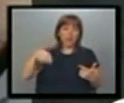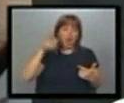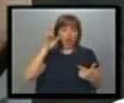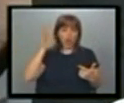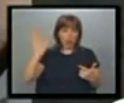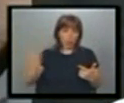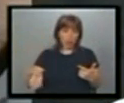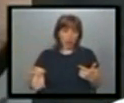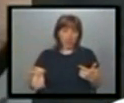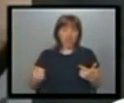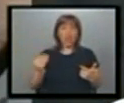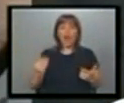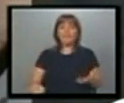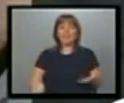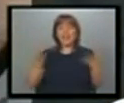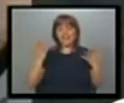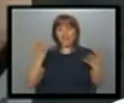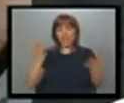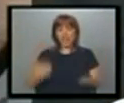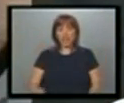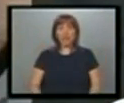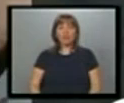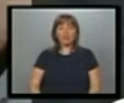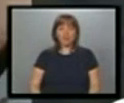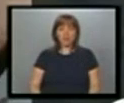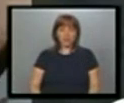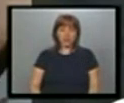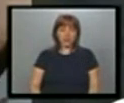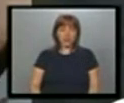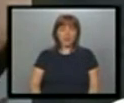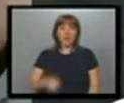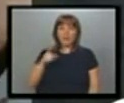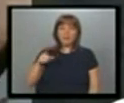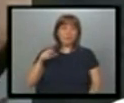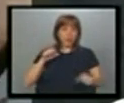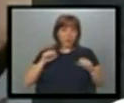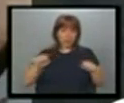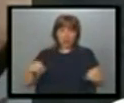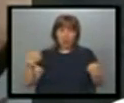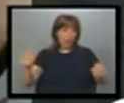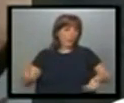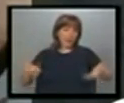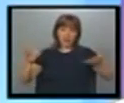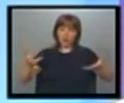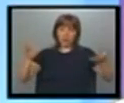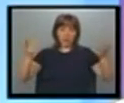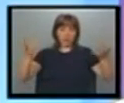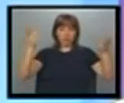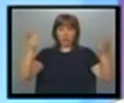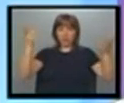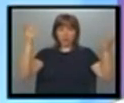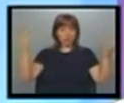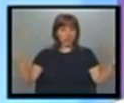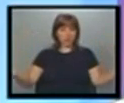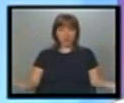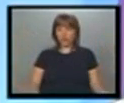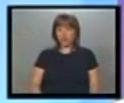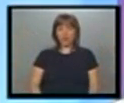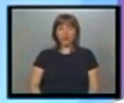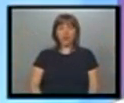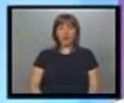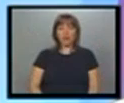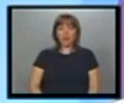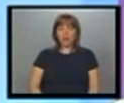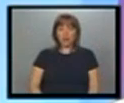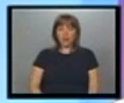4,8% de inflación. Sí, también tuviste en la góndola del supermercado precios que aumentaban todos los días. Lo que pasa mucho